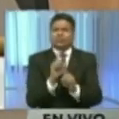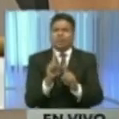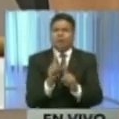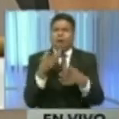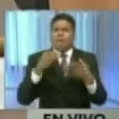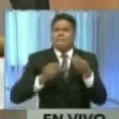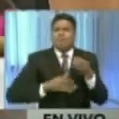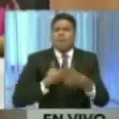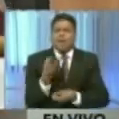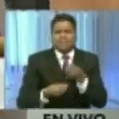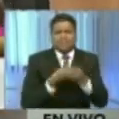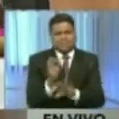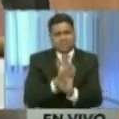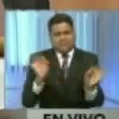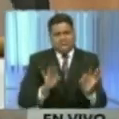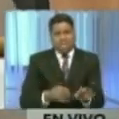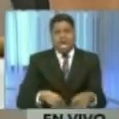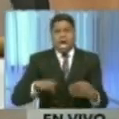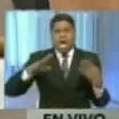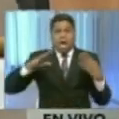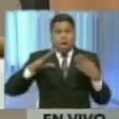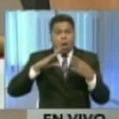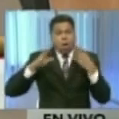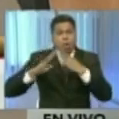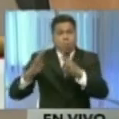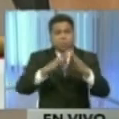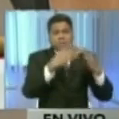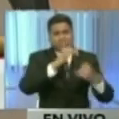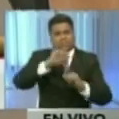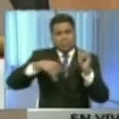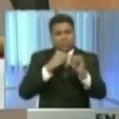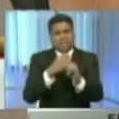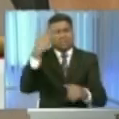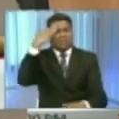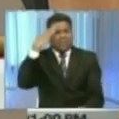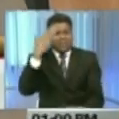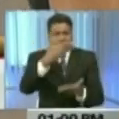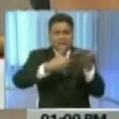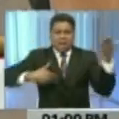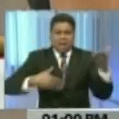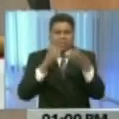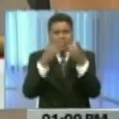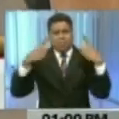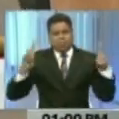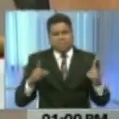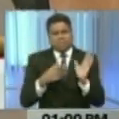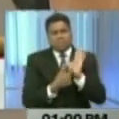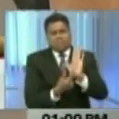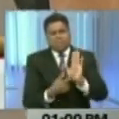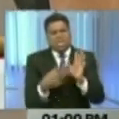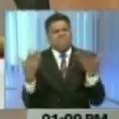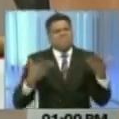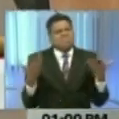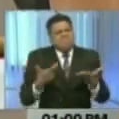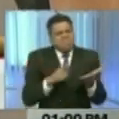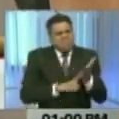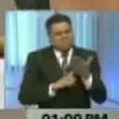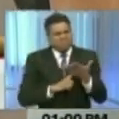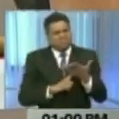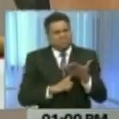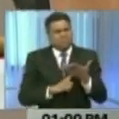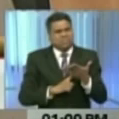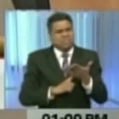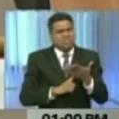debe saber qué tanto la pretendida activación de la Carta Democrática, qué tanto